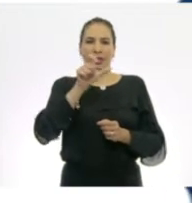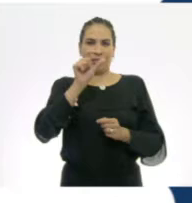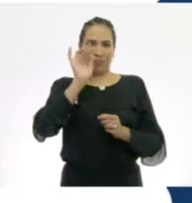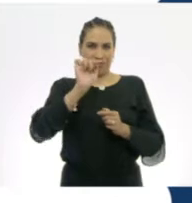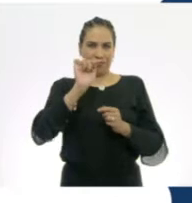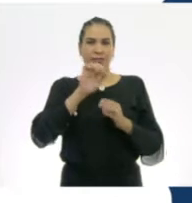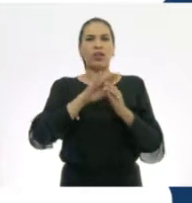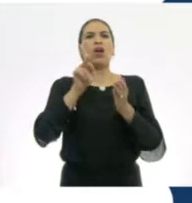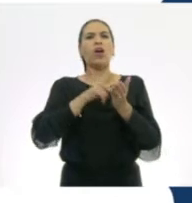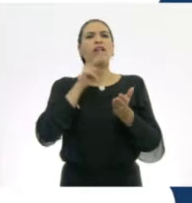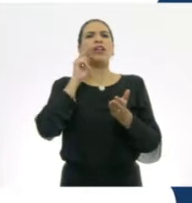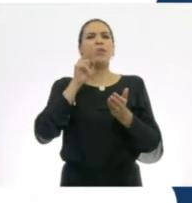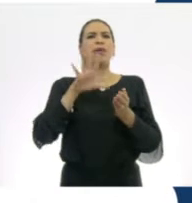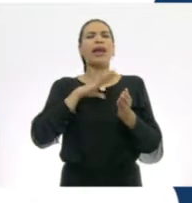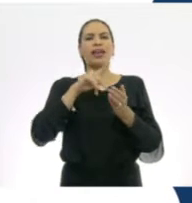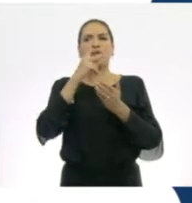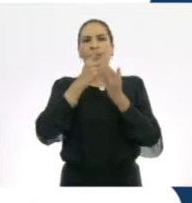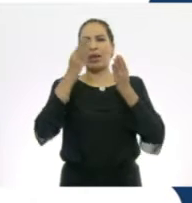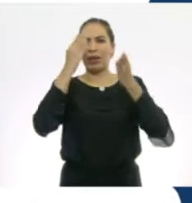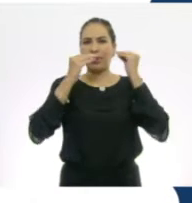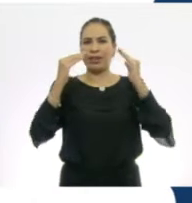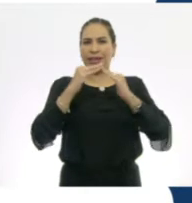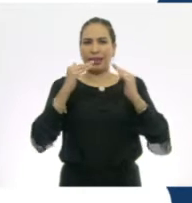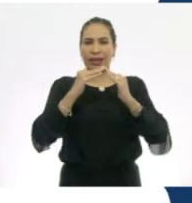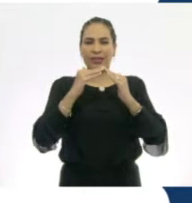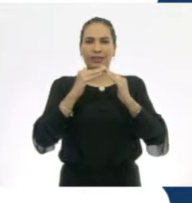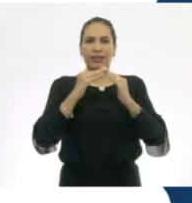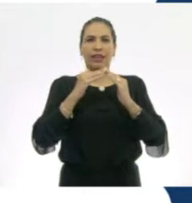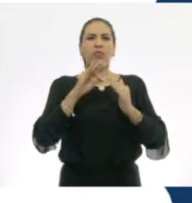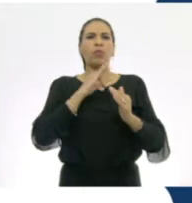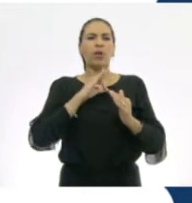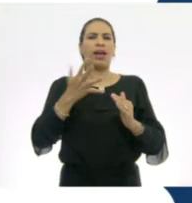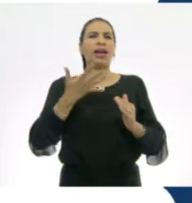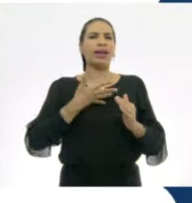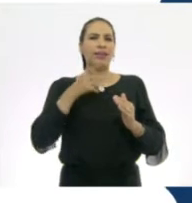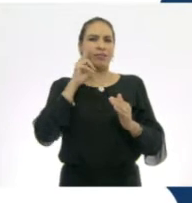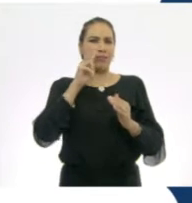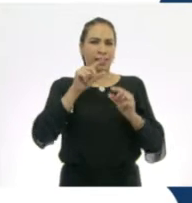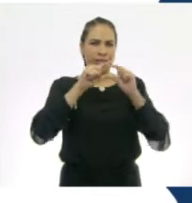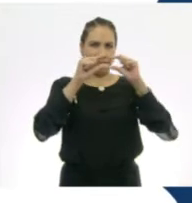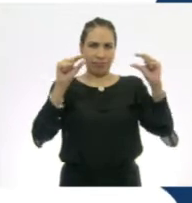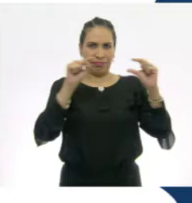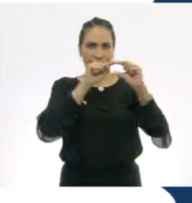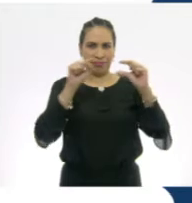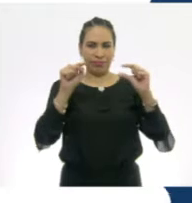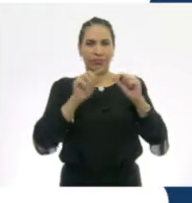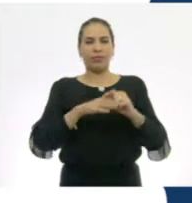conaliteg.cep.gov.mx. Si quieres volver a ver los programas de Aprende en Casa, los puedes encontrar en la siguiente liga: